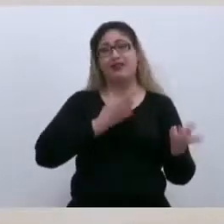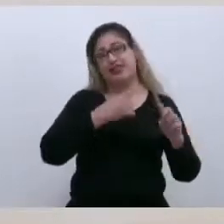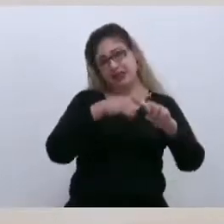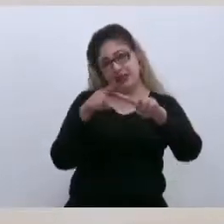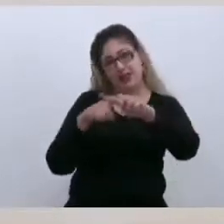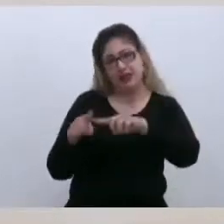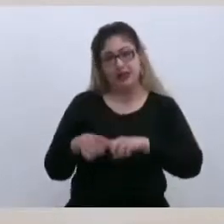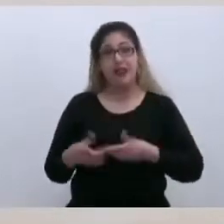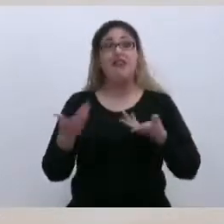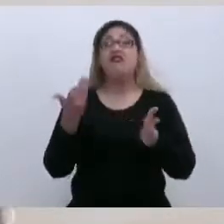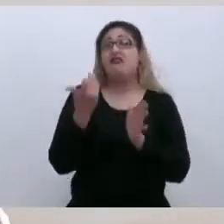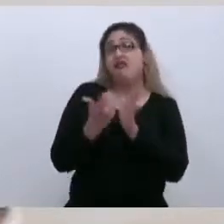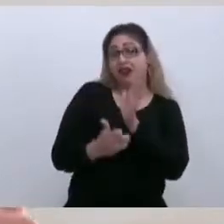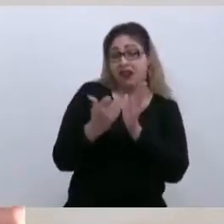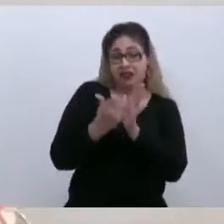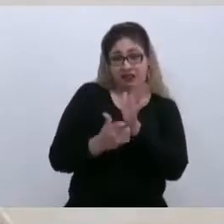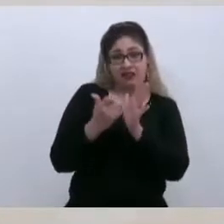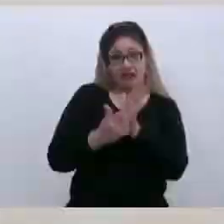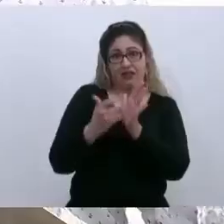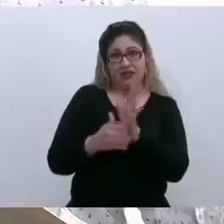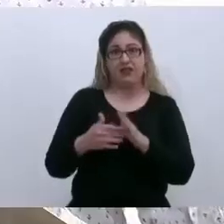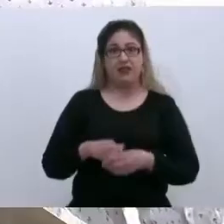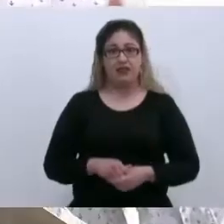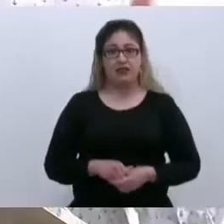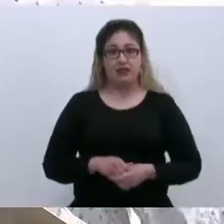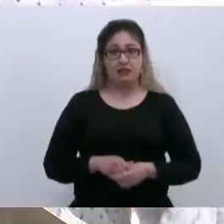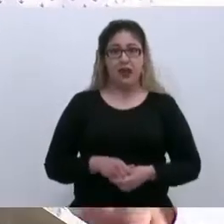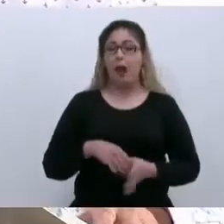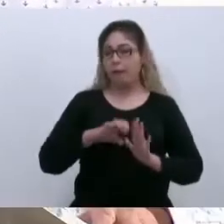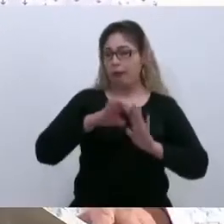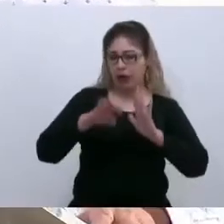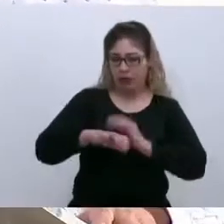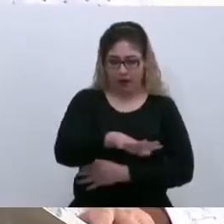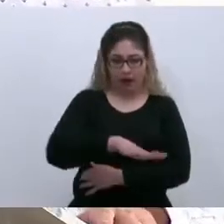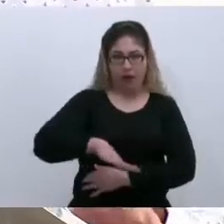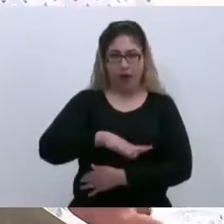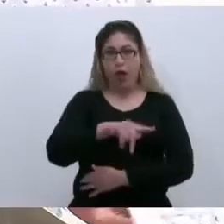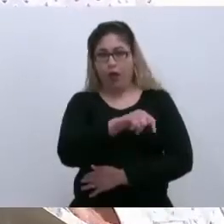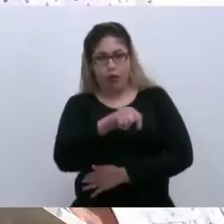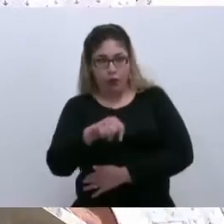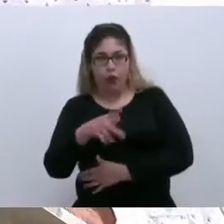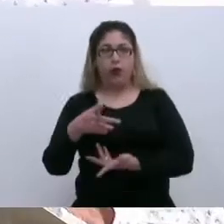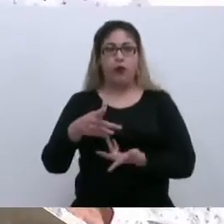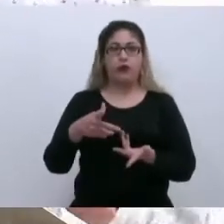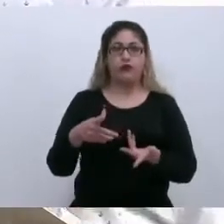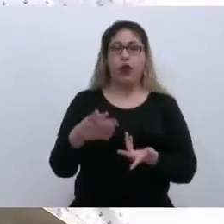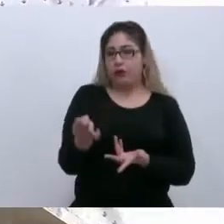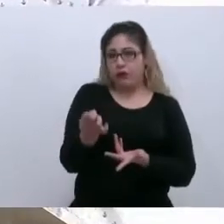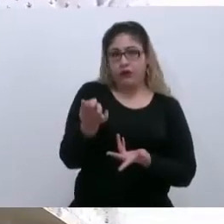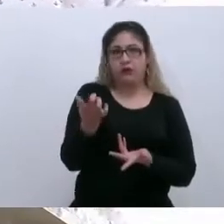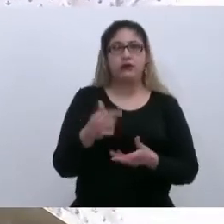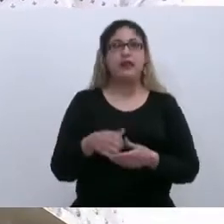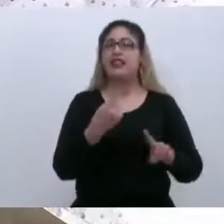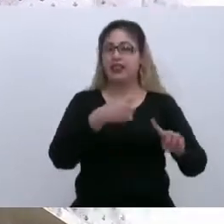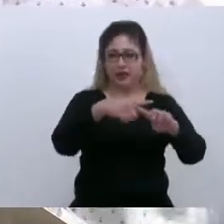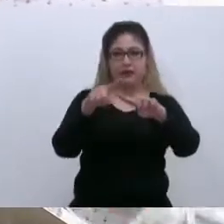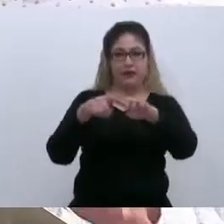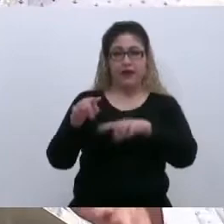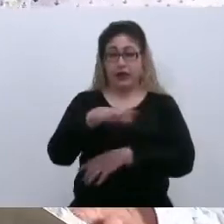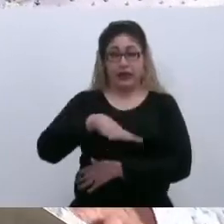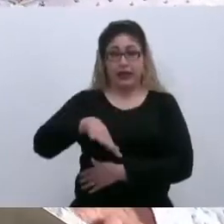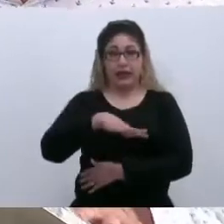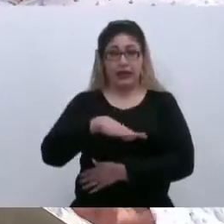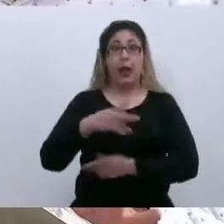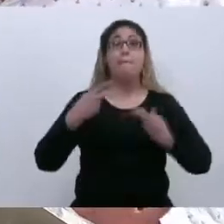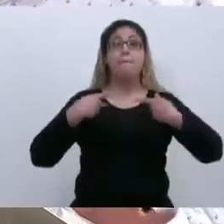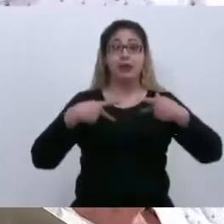tiene año con año se incrementa las personas que se afectan por